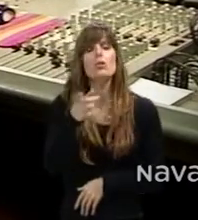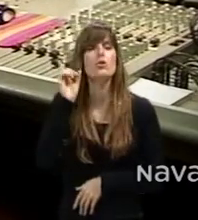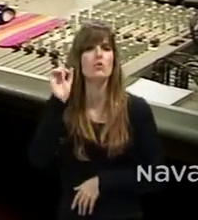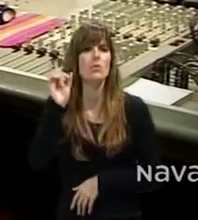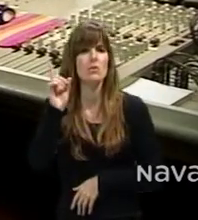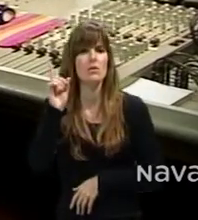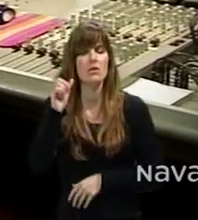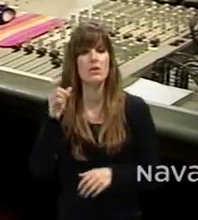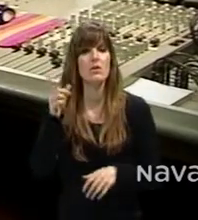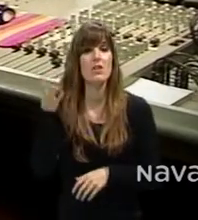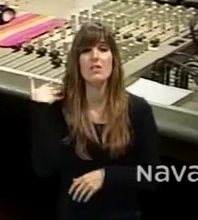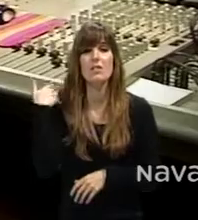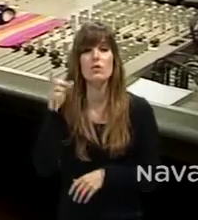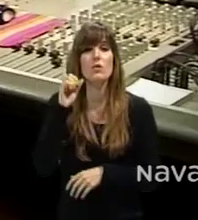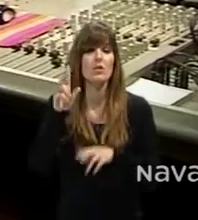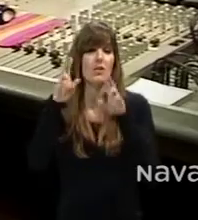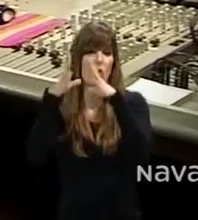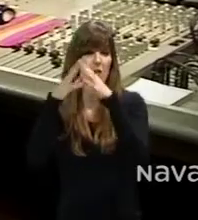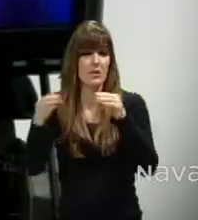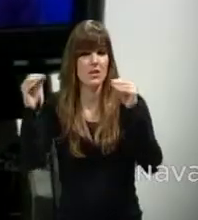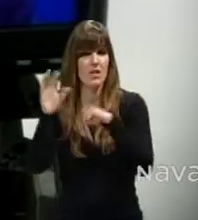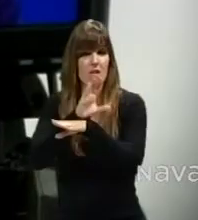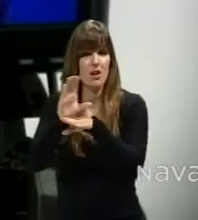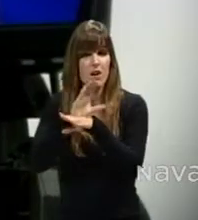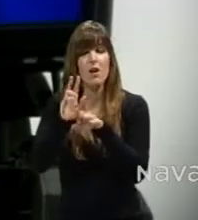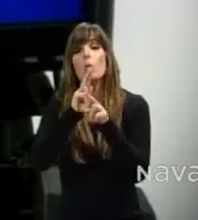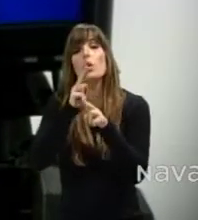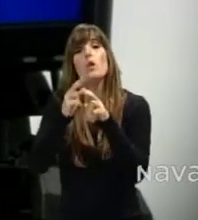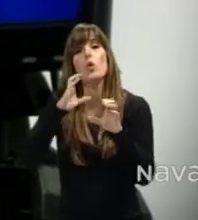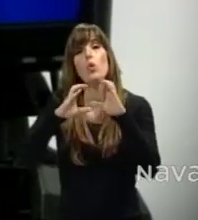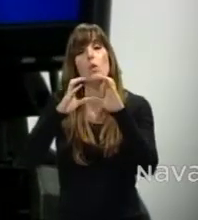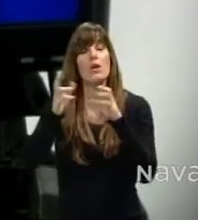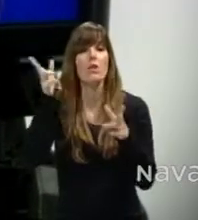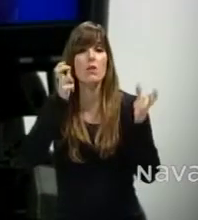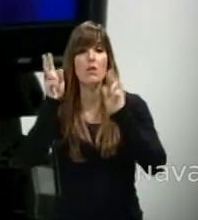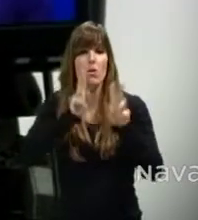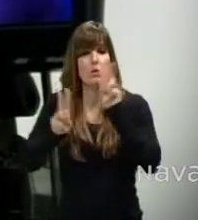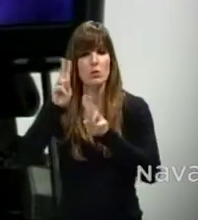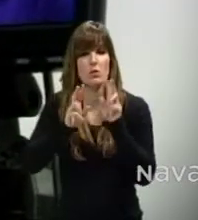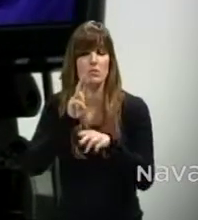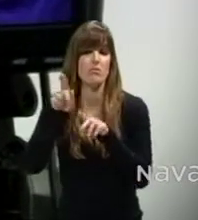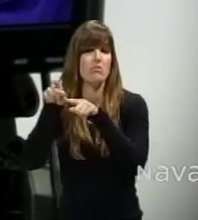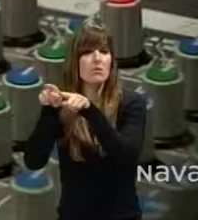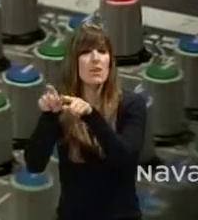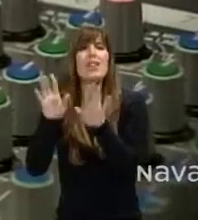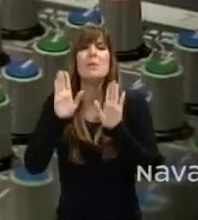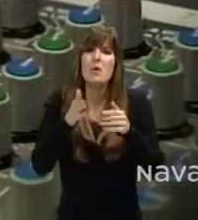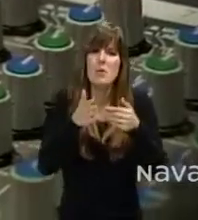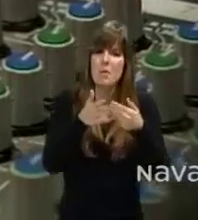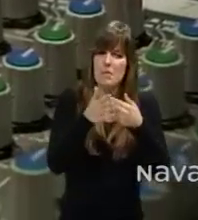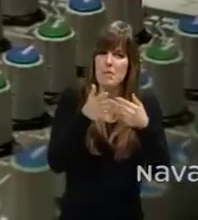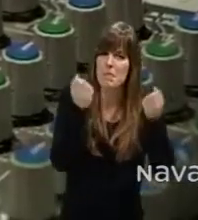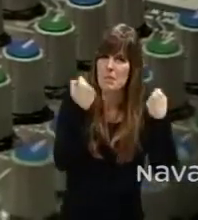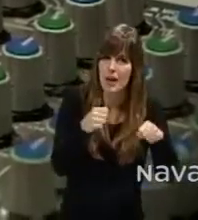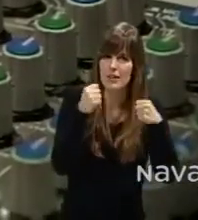formación relacionada con la universidad, en comunicación audiovisual, ingeniería de telecomunicaciones, pero faltaba esa parte más práctica